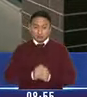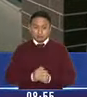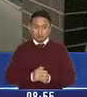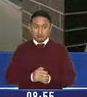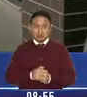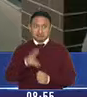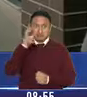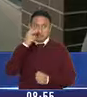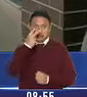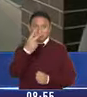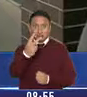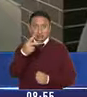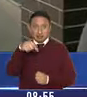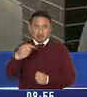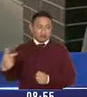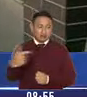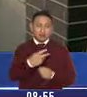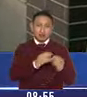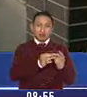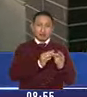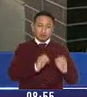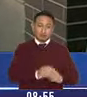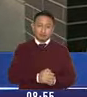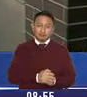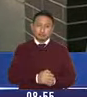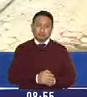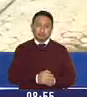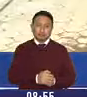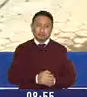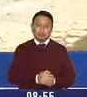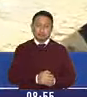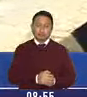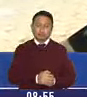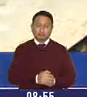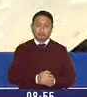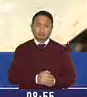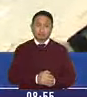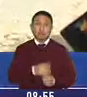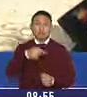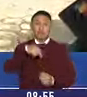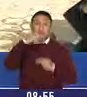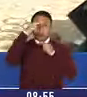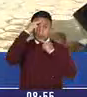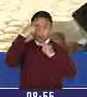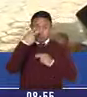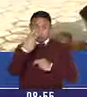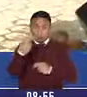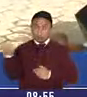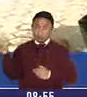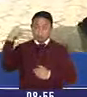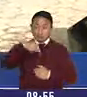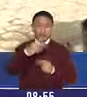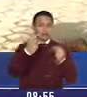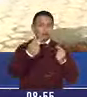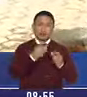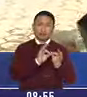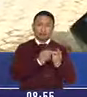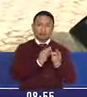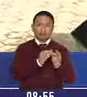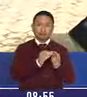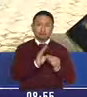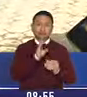fue la solución porque yo estaba esperando mucho tiempo. Durante este medio creo que vinieron a resolver